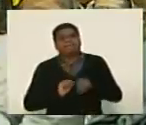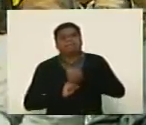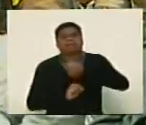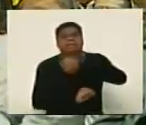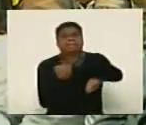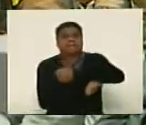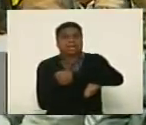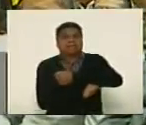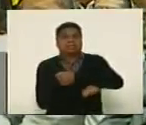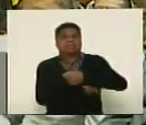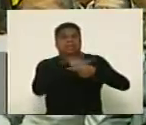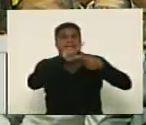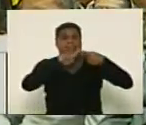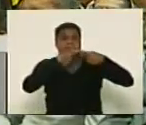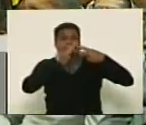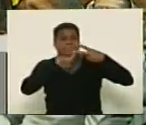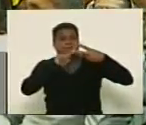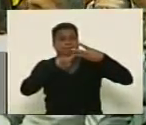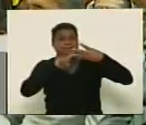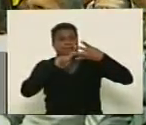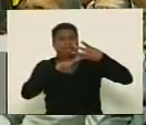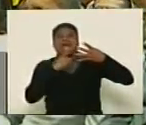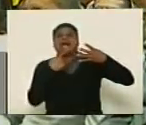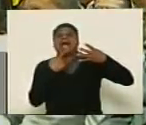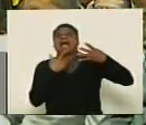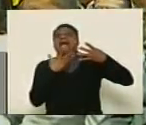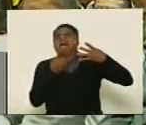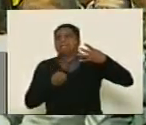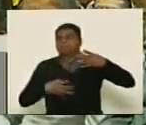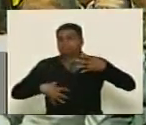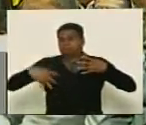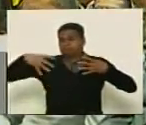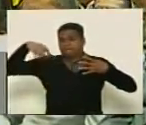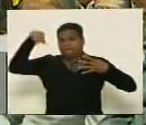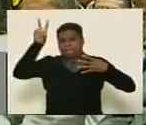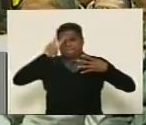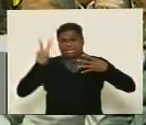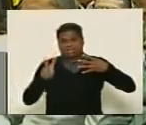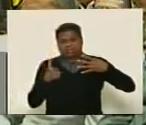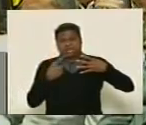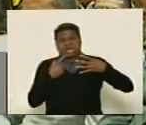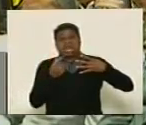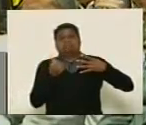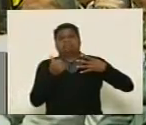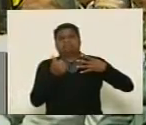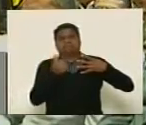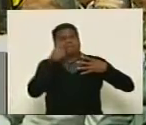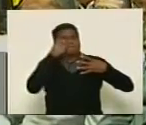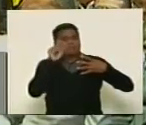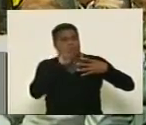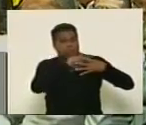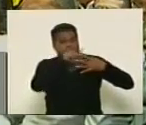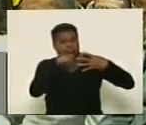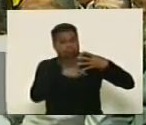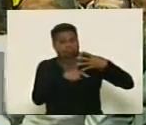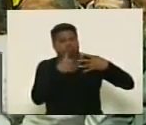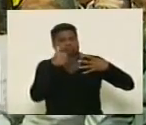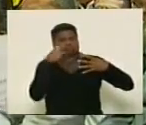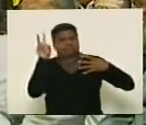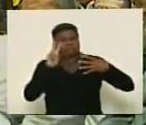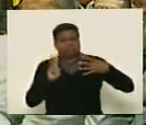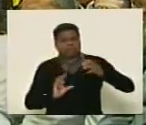tangibles, concretos, en riquezas naturales precisas de la economía venezolana, del pueblo venezolano. En este